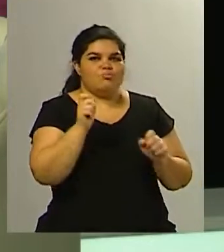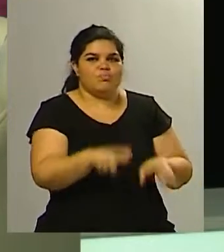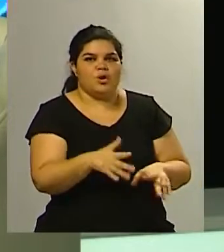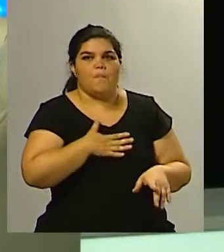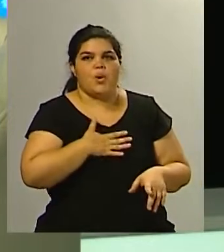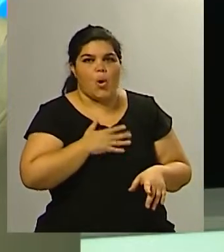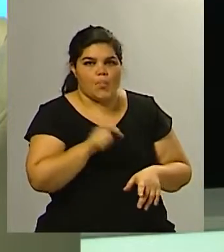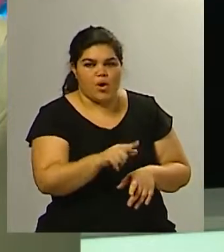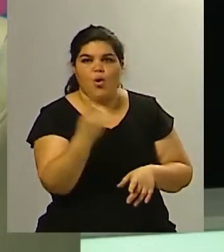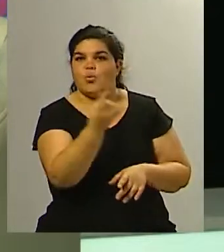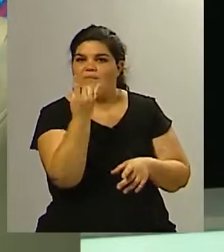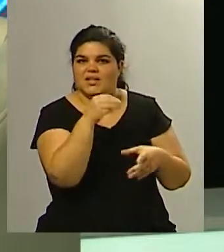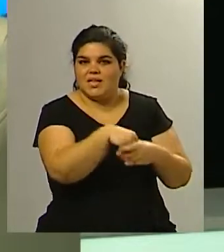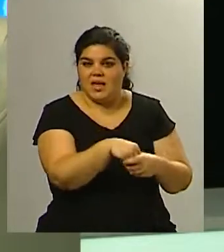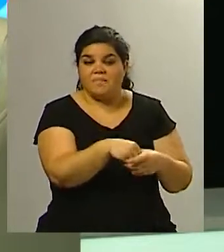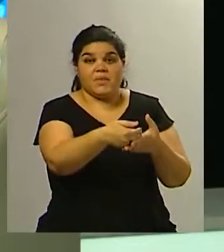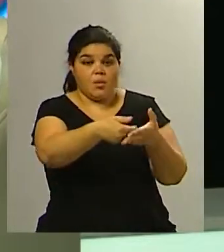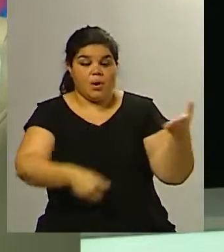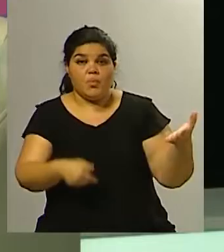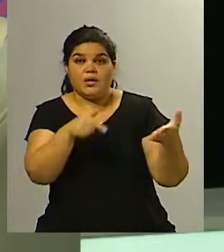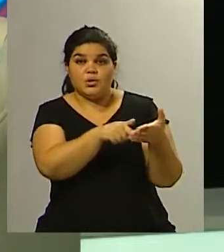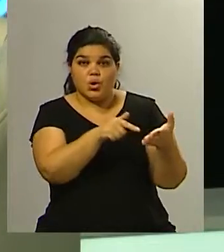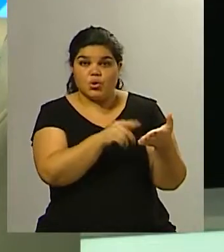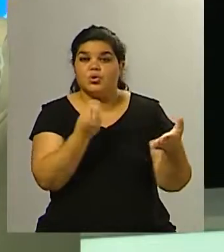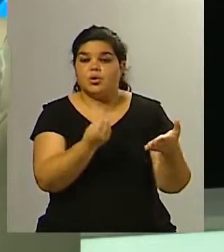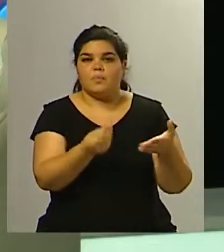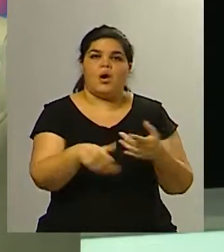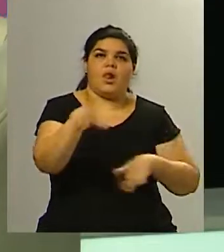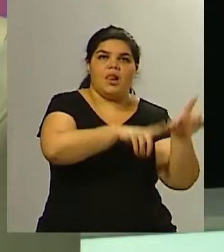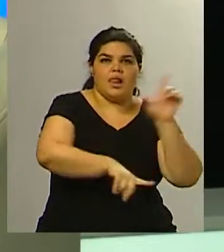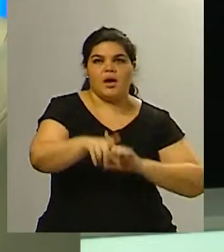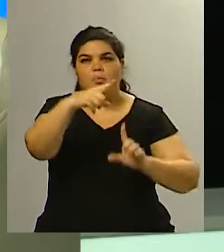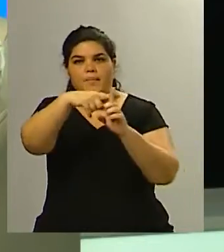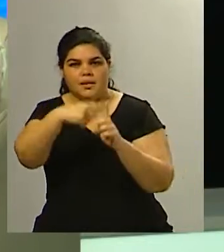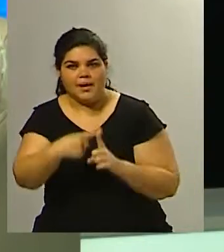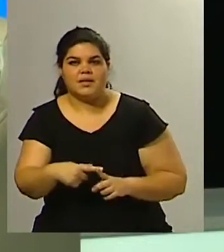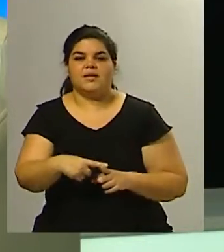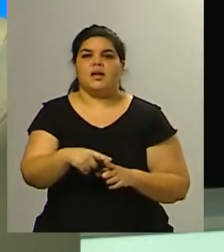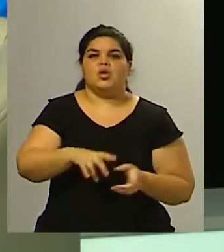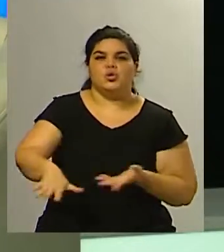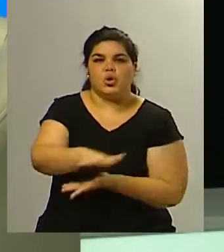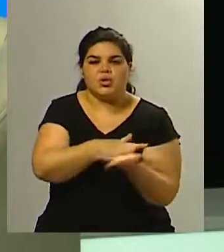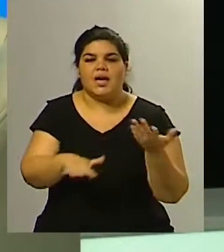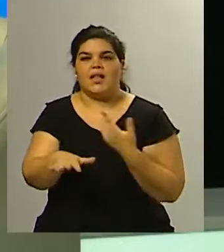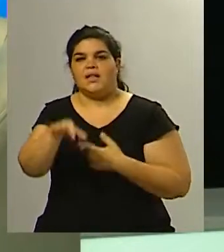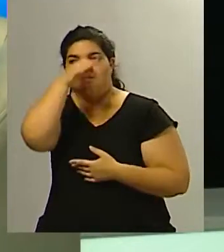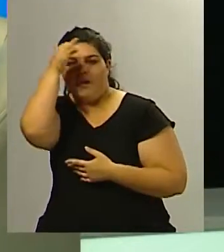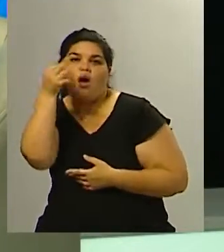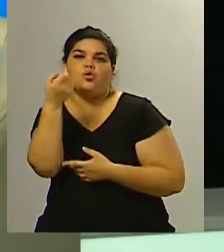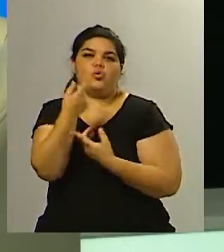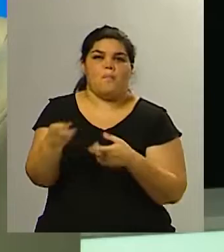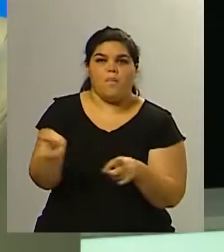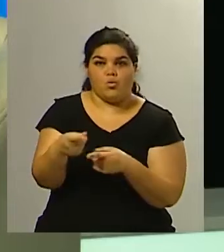estas evaluaciones disciplinares que tomamos en lengua, en matemática, en sociales, en teatro, en música, que tienen